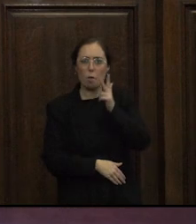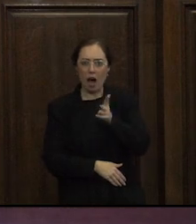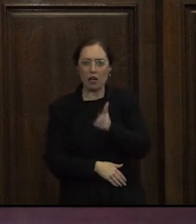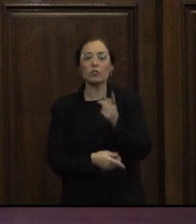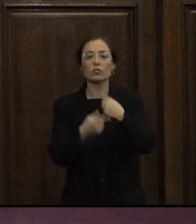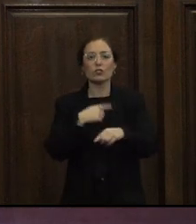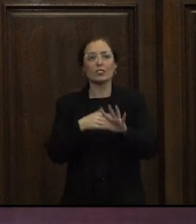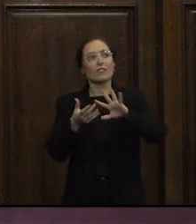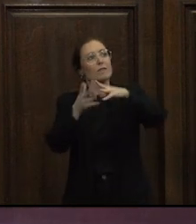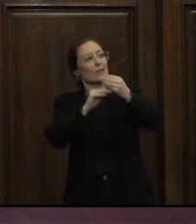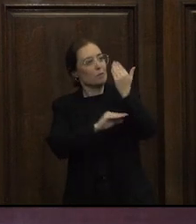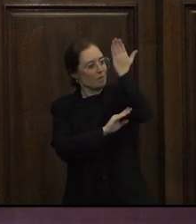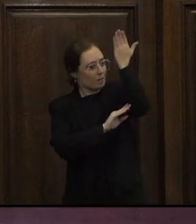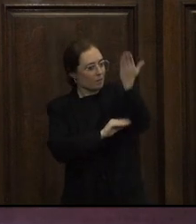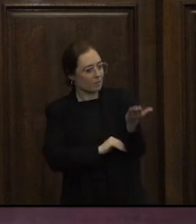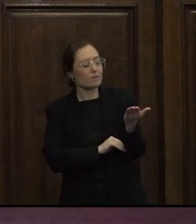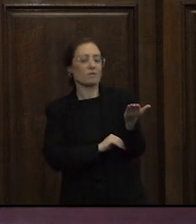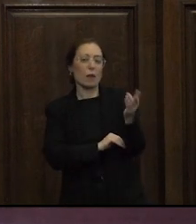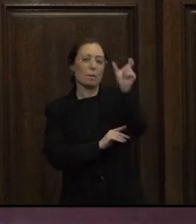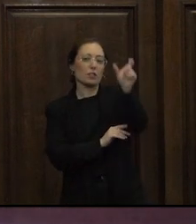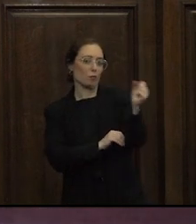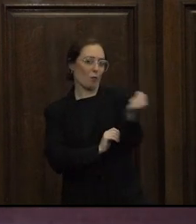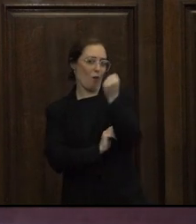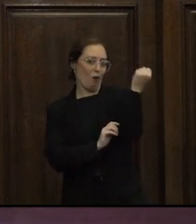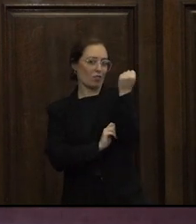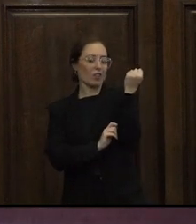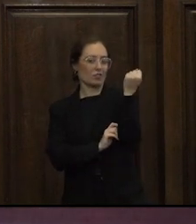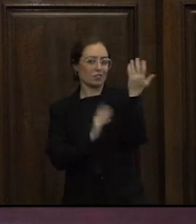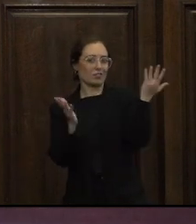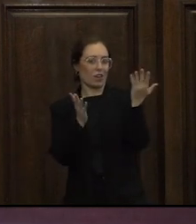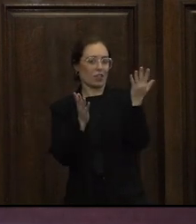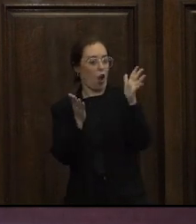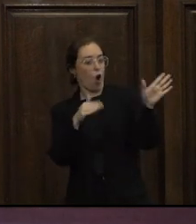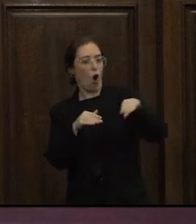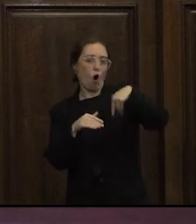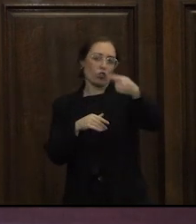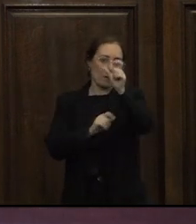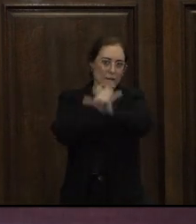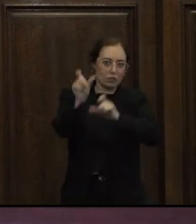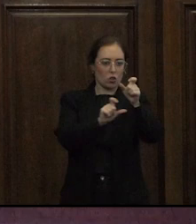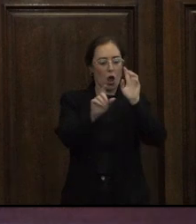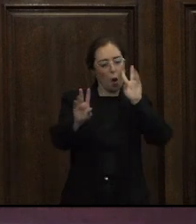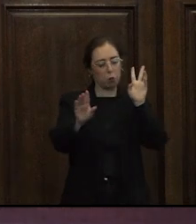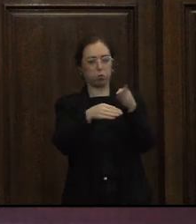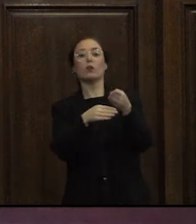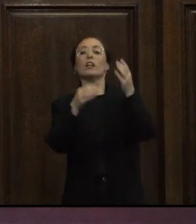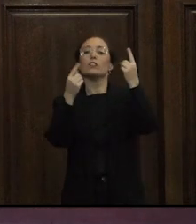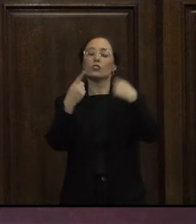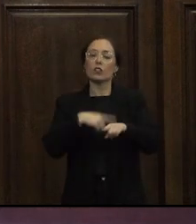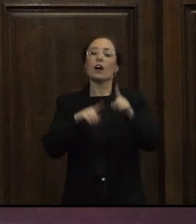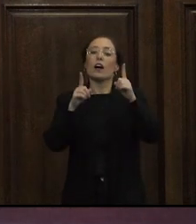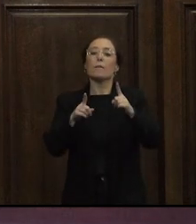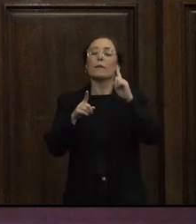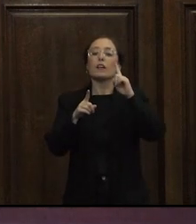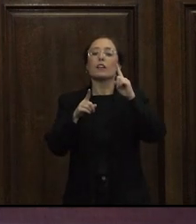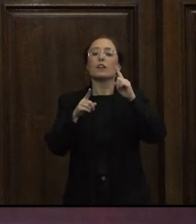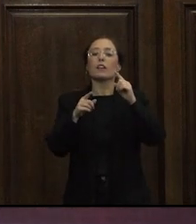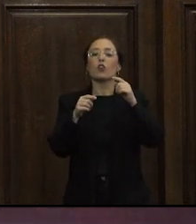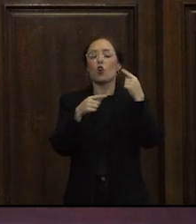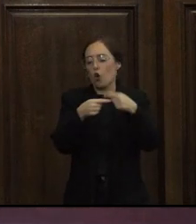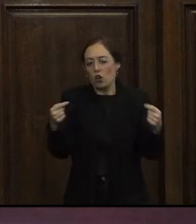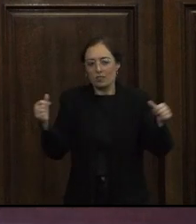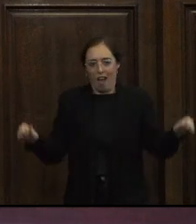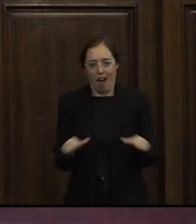una figura influyente en su campo. Entre sus obras más destacadas podemos